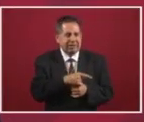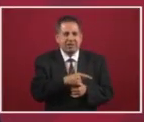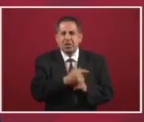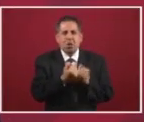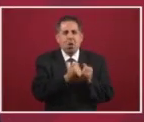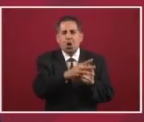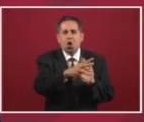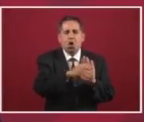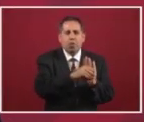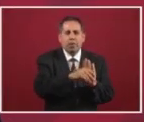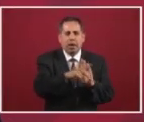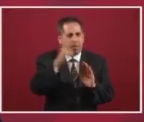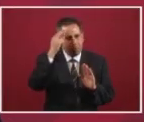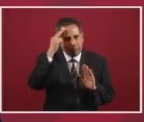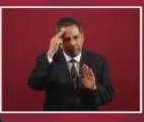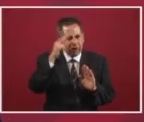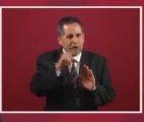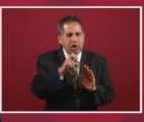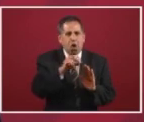neoporfirismo,